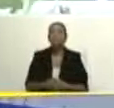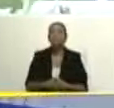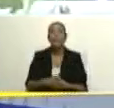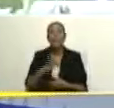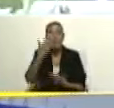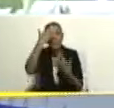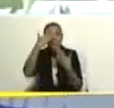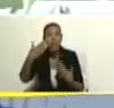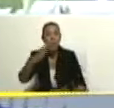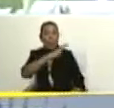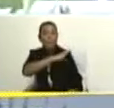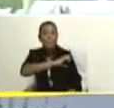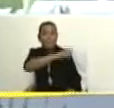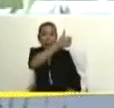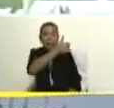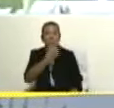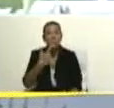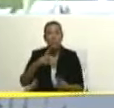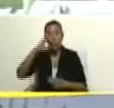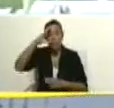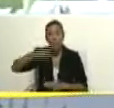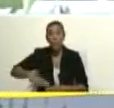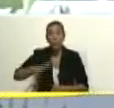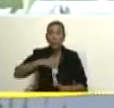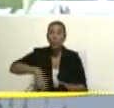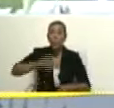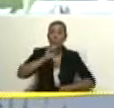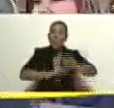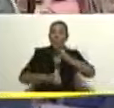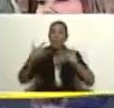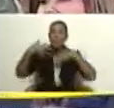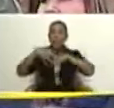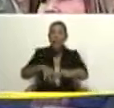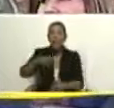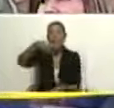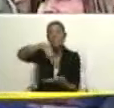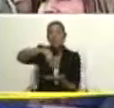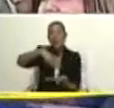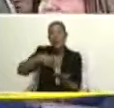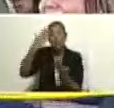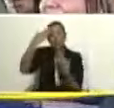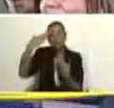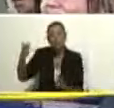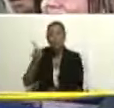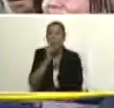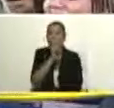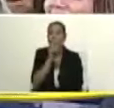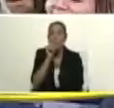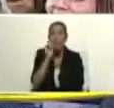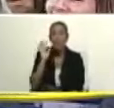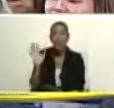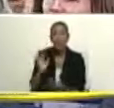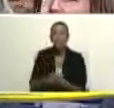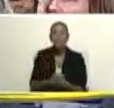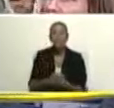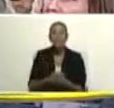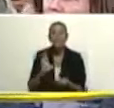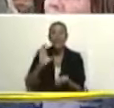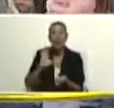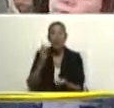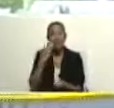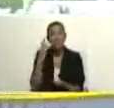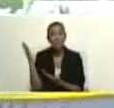mayor general Hernández Lares, comandante de la región de defensa integral de Miranda, de la capital, perdón, de